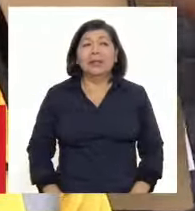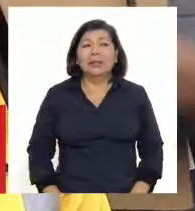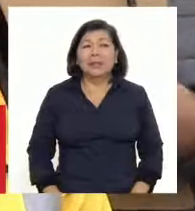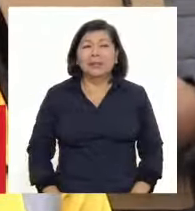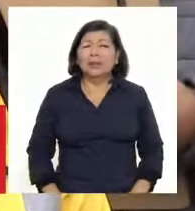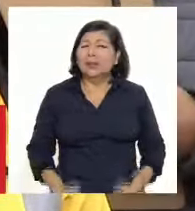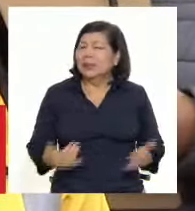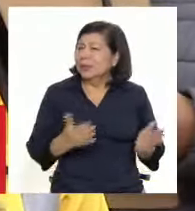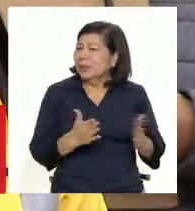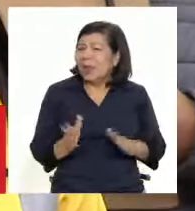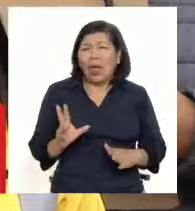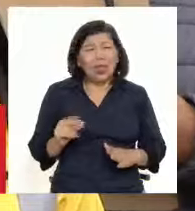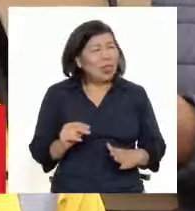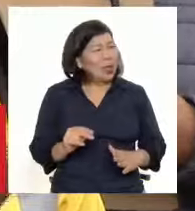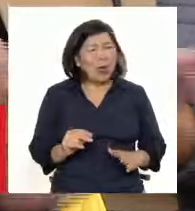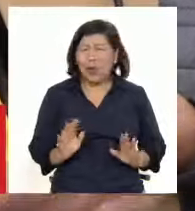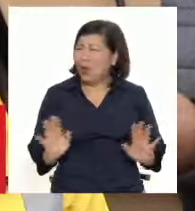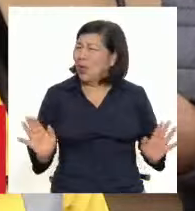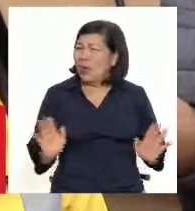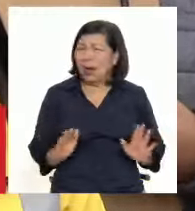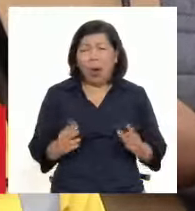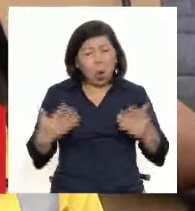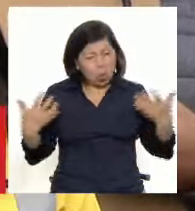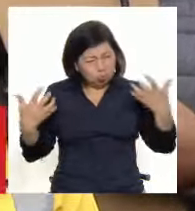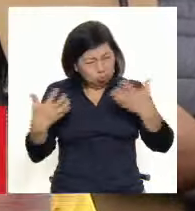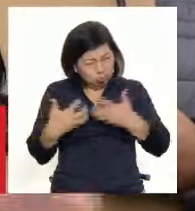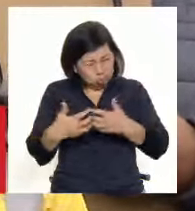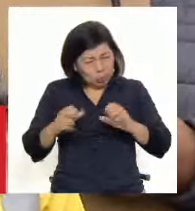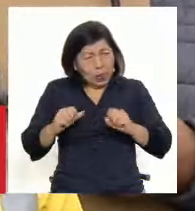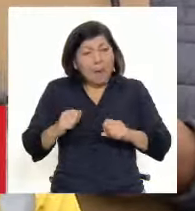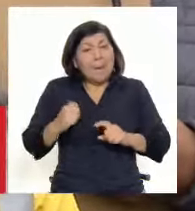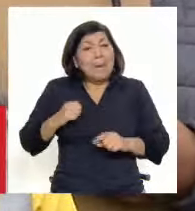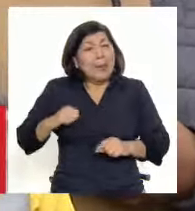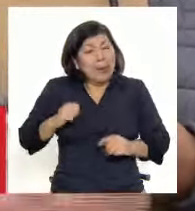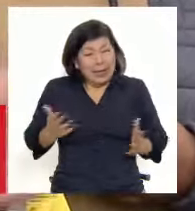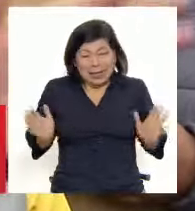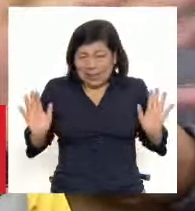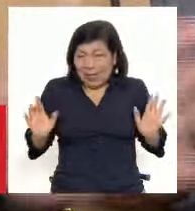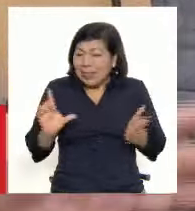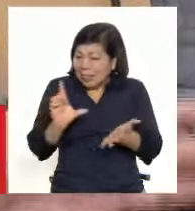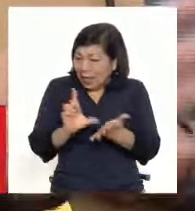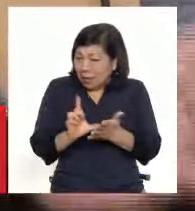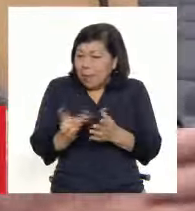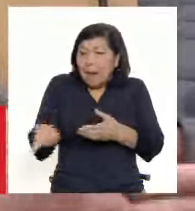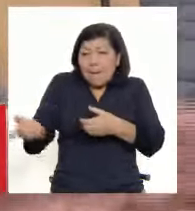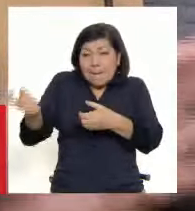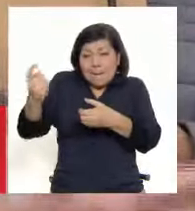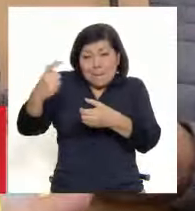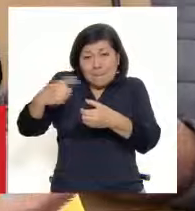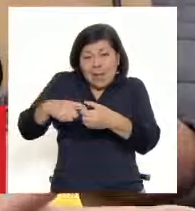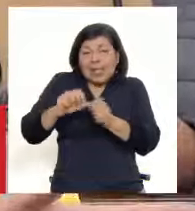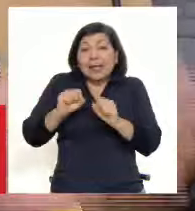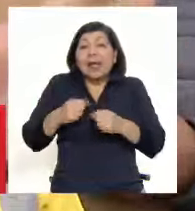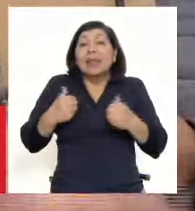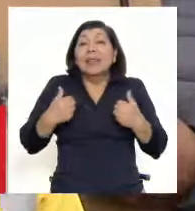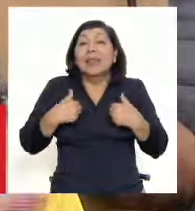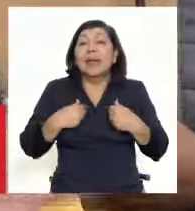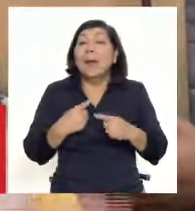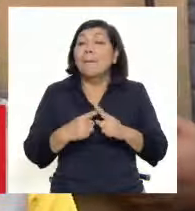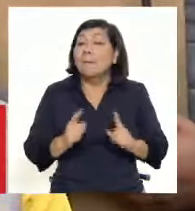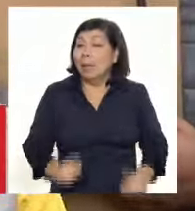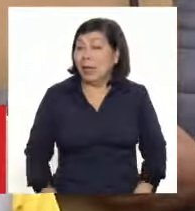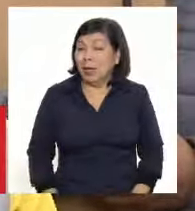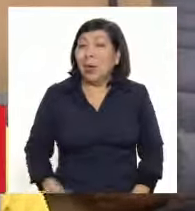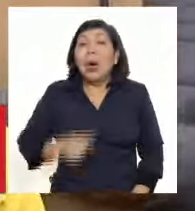independientemente de eso, nosotros no nos negamos a seguir coordinando con la municipalidad, pero para complementar y adecuar lo que corresponda. Sin